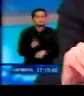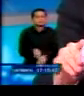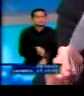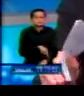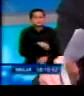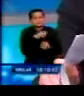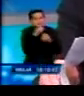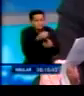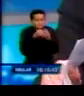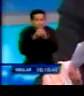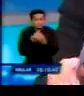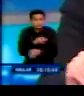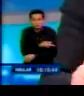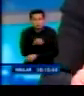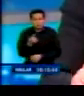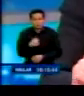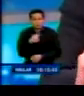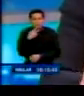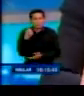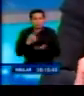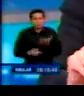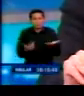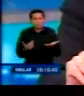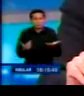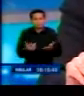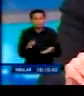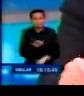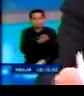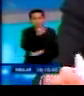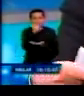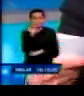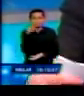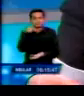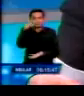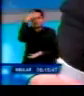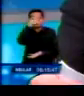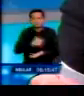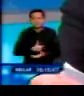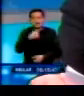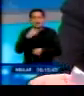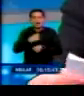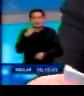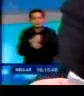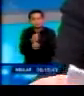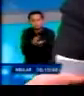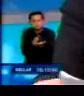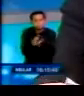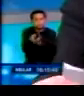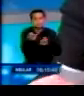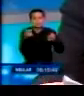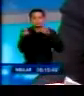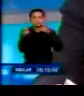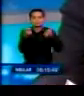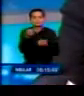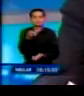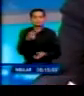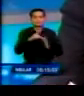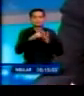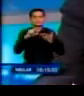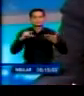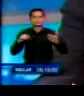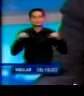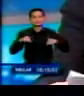sin fundamento alguno, hemos invitado al principal vocero, a quien ejerce la competencia del control del sistema